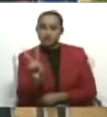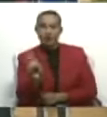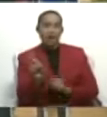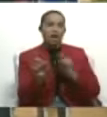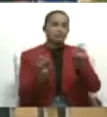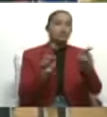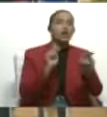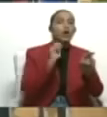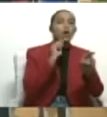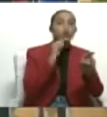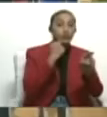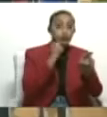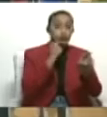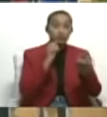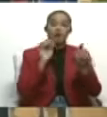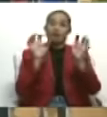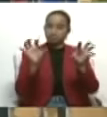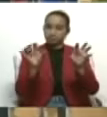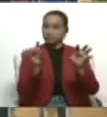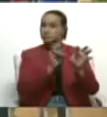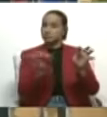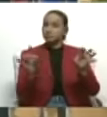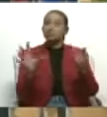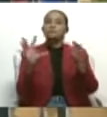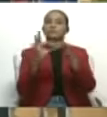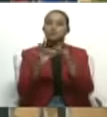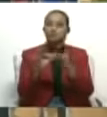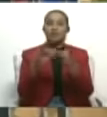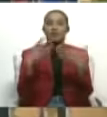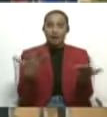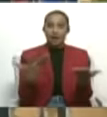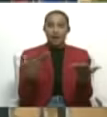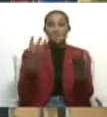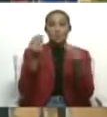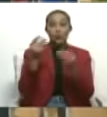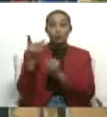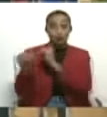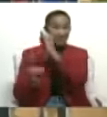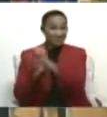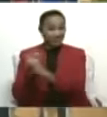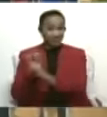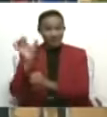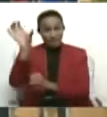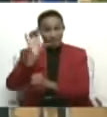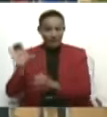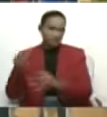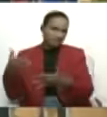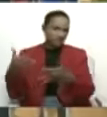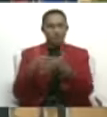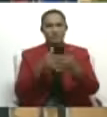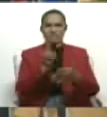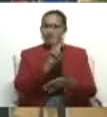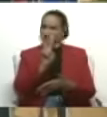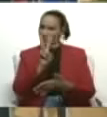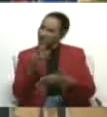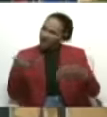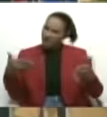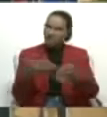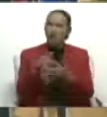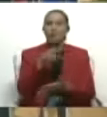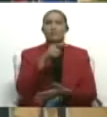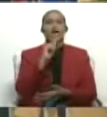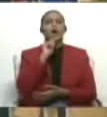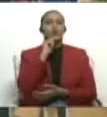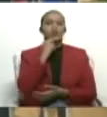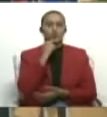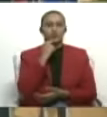países víctimas en el escenario internacional de la aplicación ilegal, irracional, ilegítima